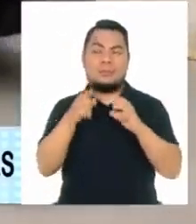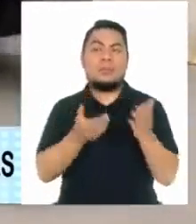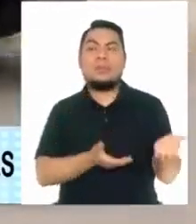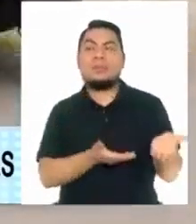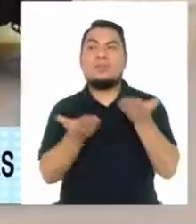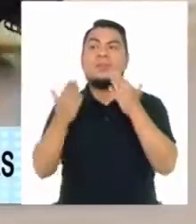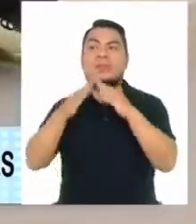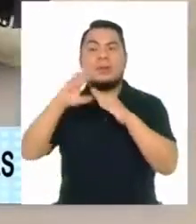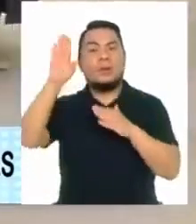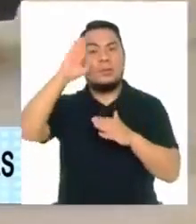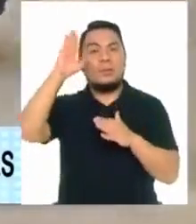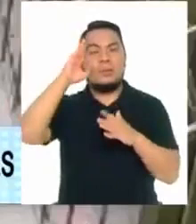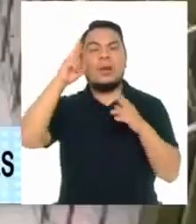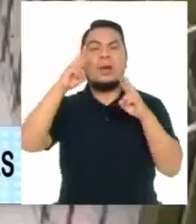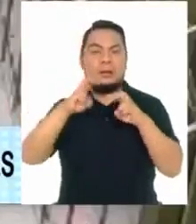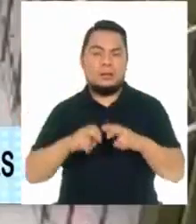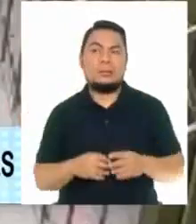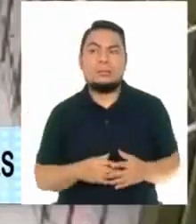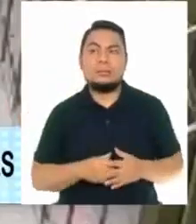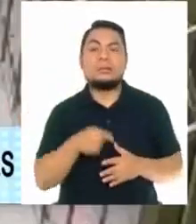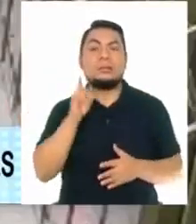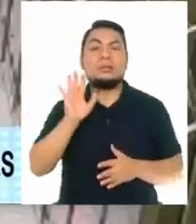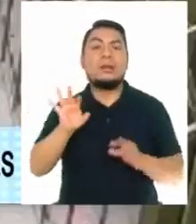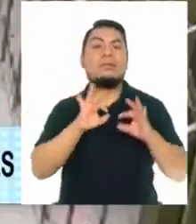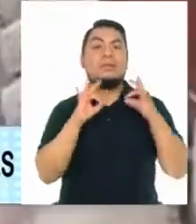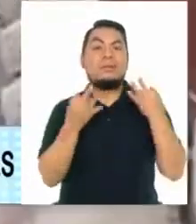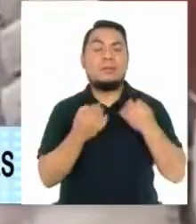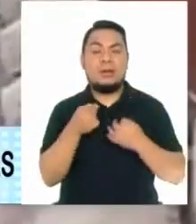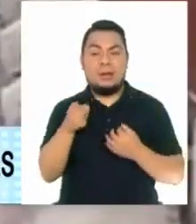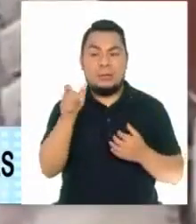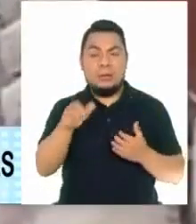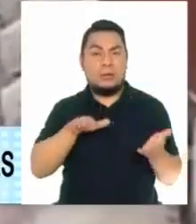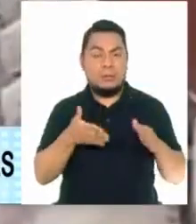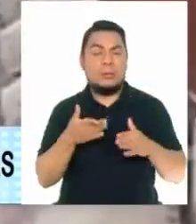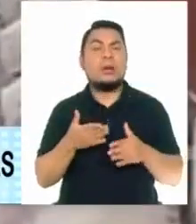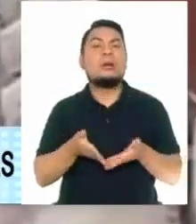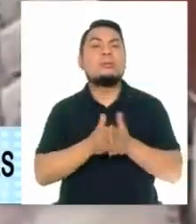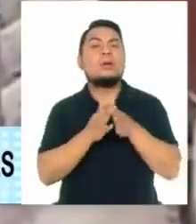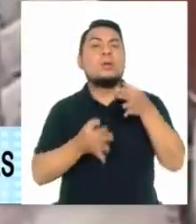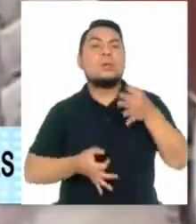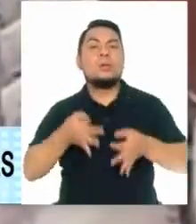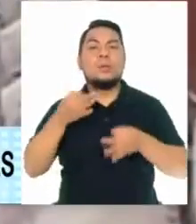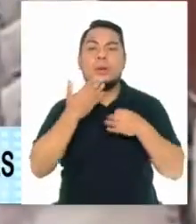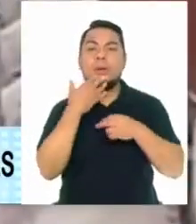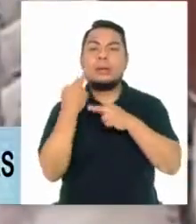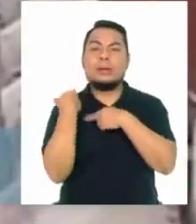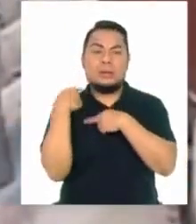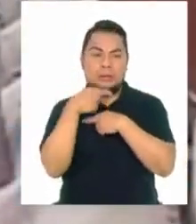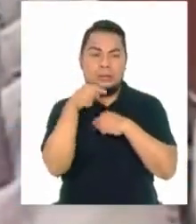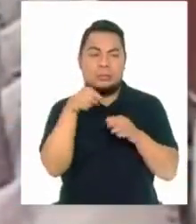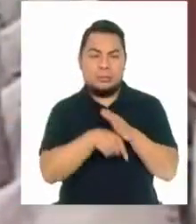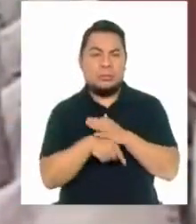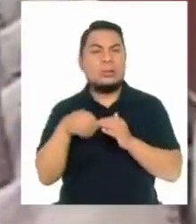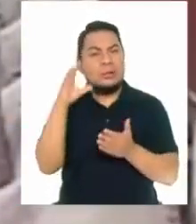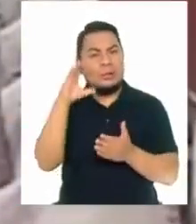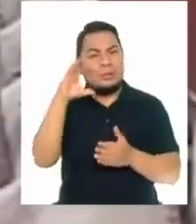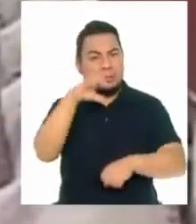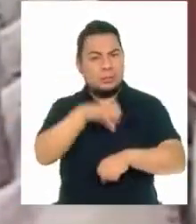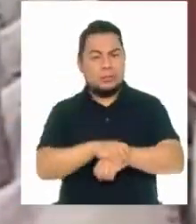llevado a la comisaría del sector la familia de la víctima pide y que el responsable de este crimen sea